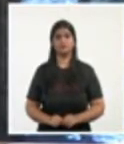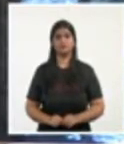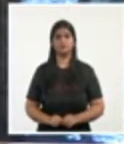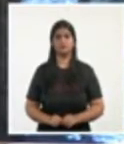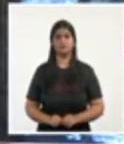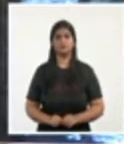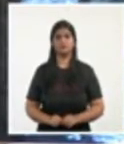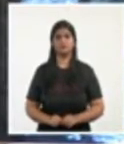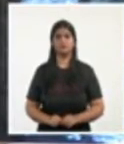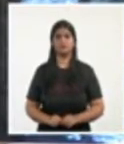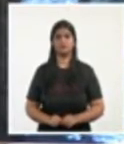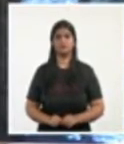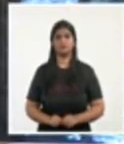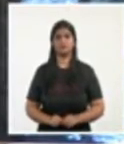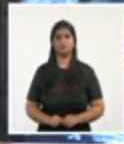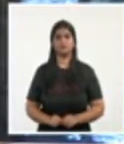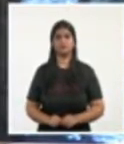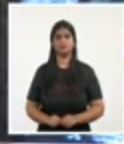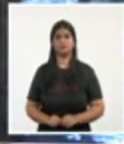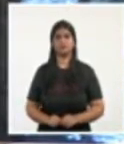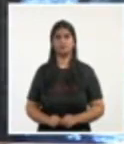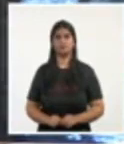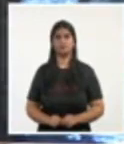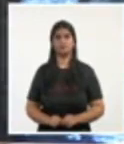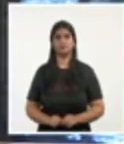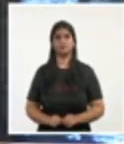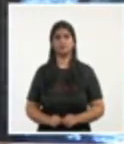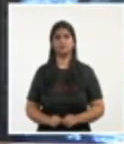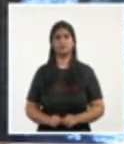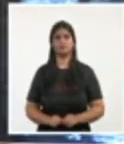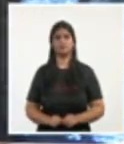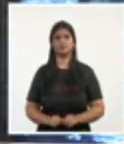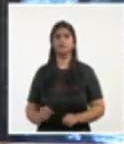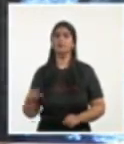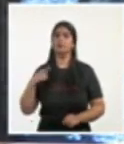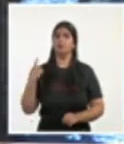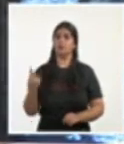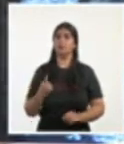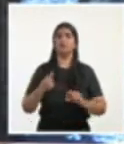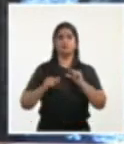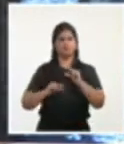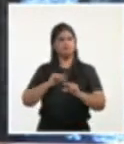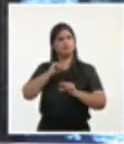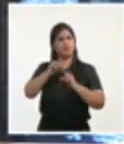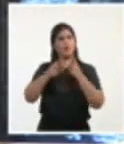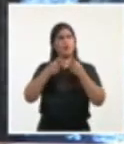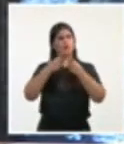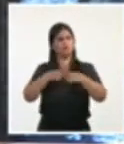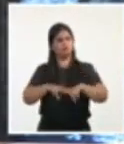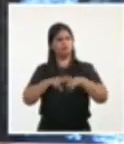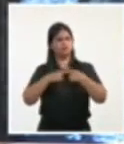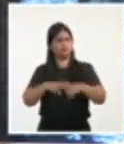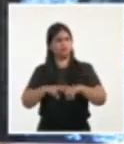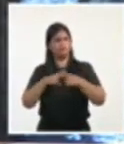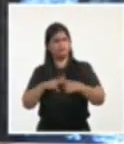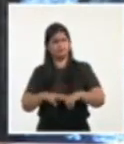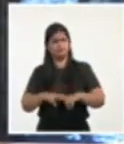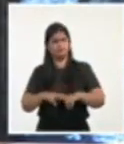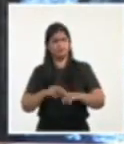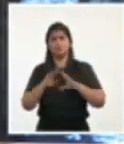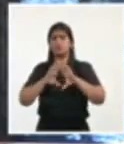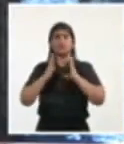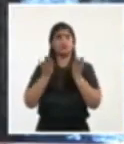Hemos seguido mejorando los protocolos de atención de manera general en el país. El presidente hablaba de cómo vamos a ir